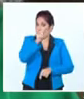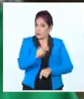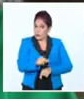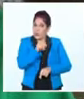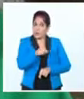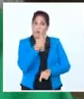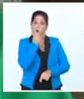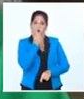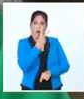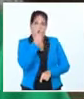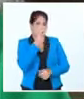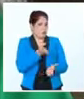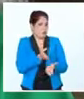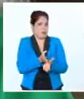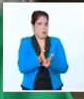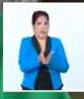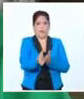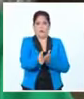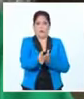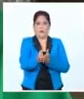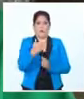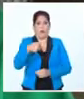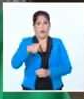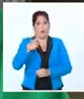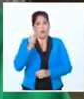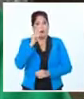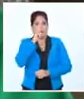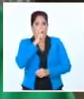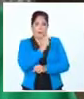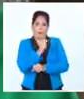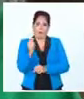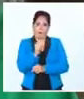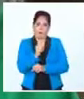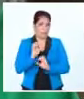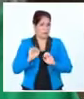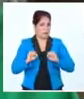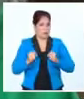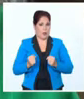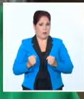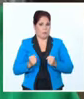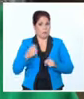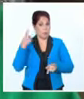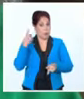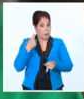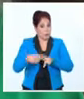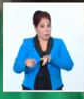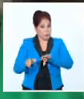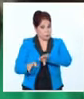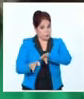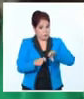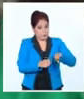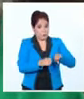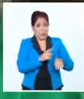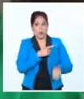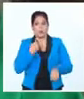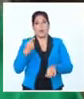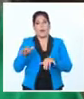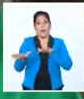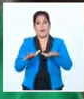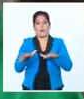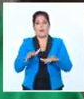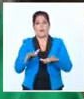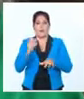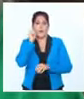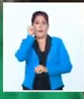eso tenga una sostenibilidad como la que a nosotros nos hace falta, que es lo que más garantía da. Y bueno, en otro sentido es que también todas las demás acciones que hemos